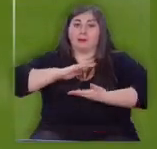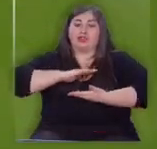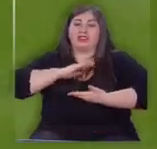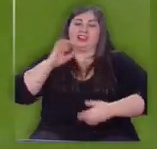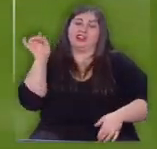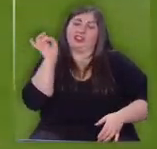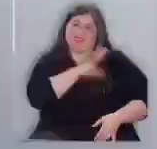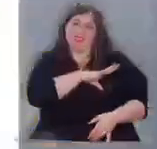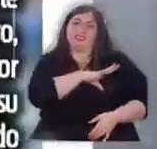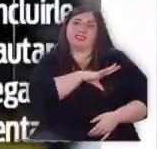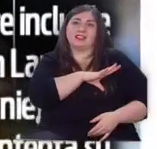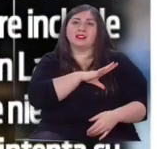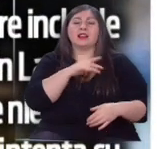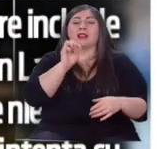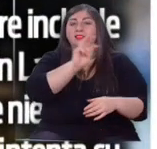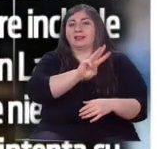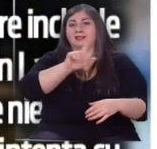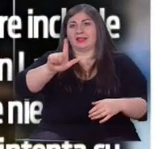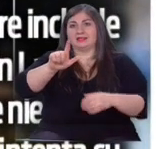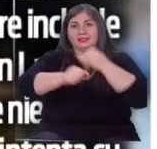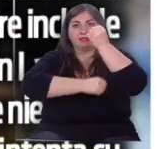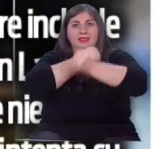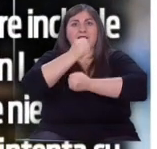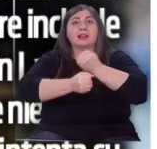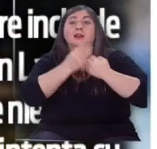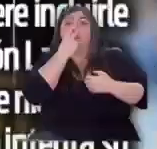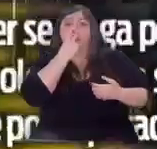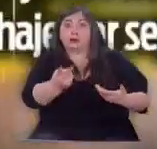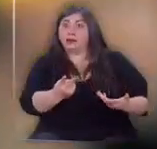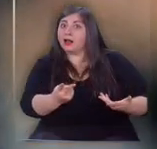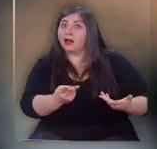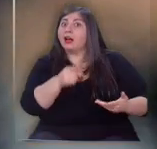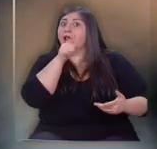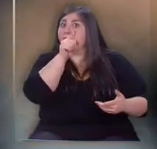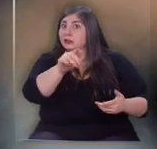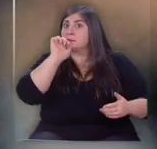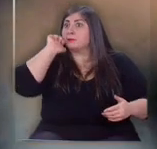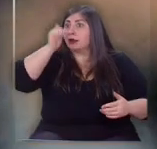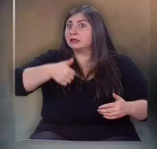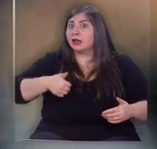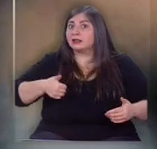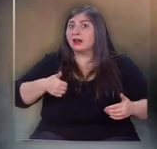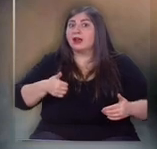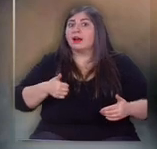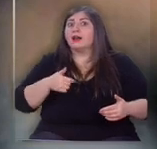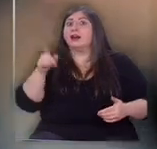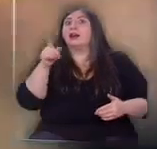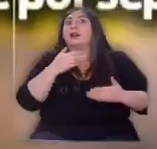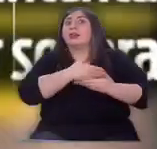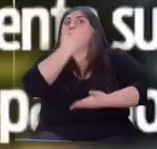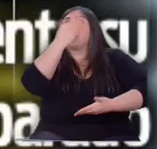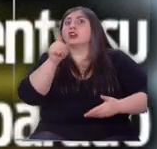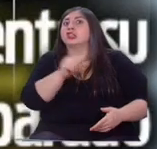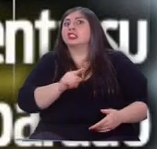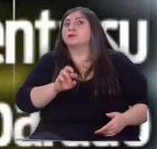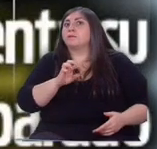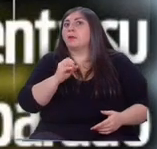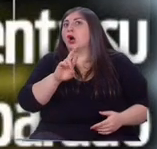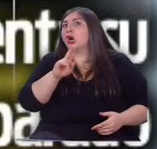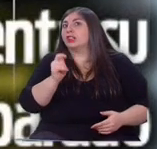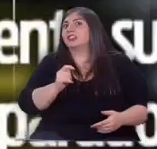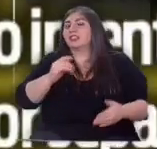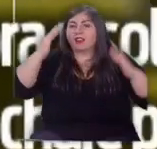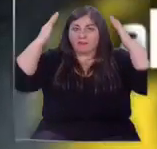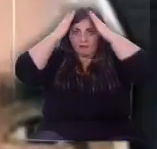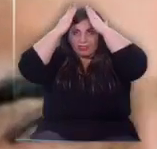la selección chilena a sus 37 años de edad. Y mira, esta es portada de mañana, de Diario Sport, ¿sí? En la portada,